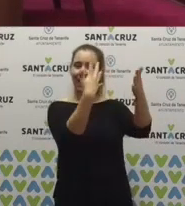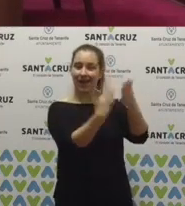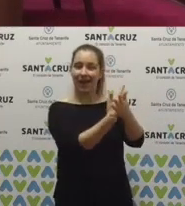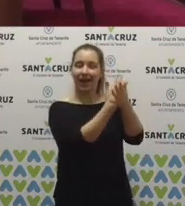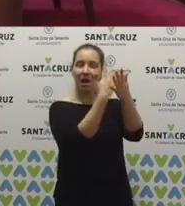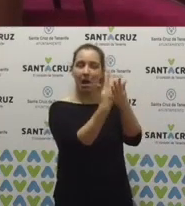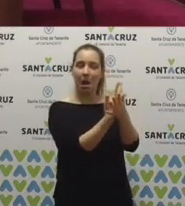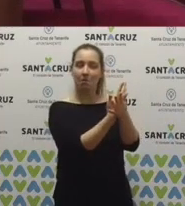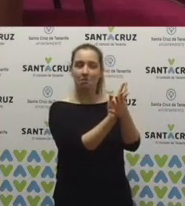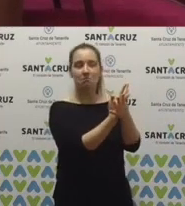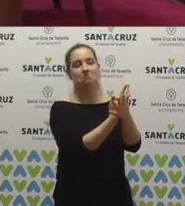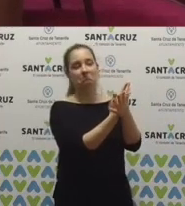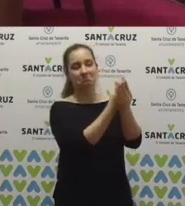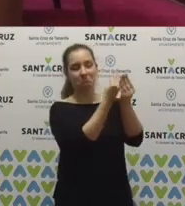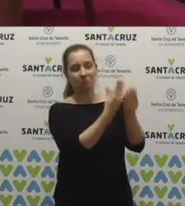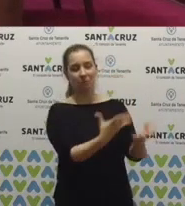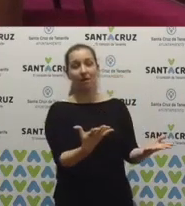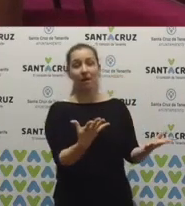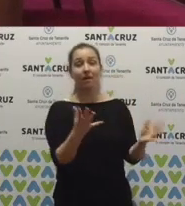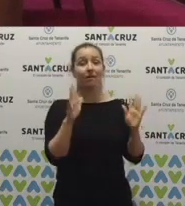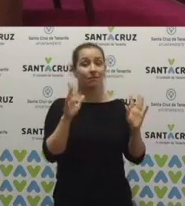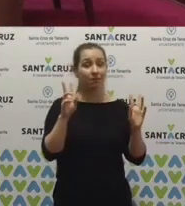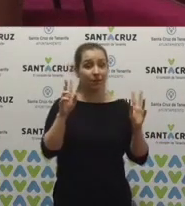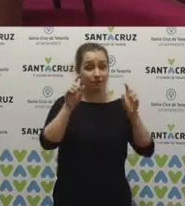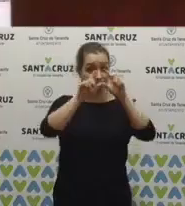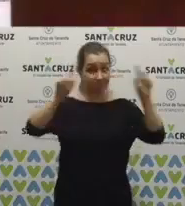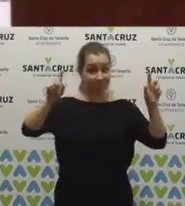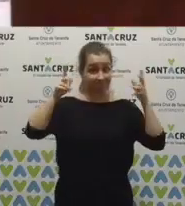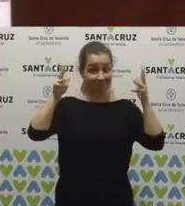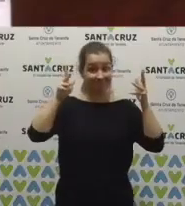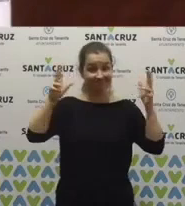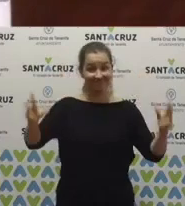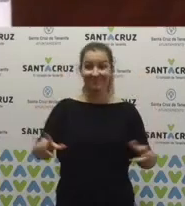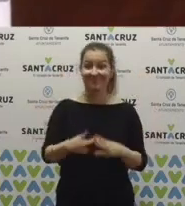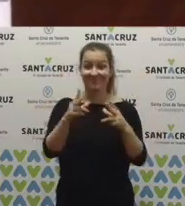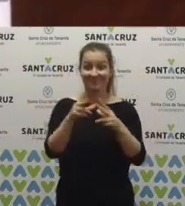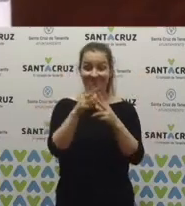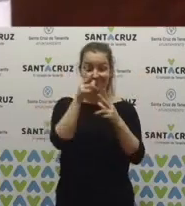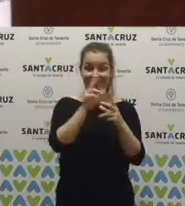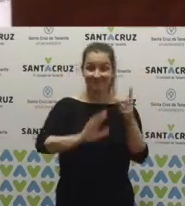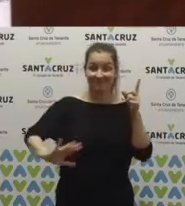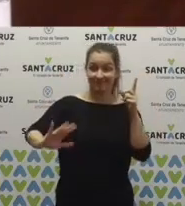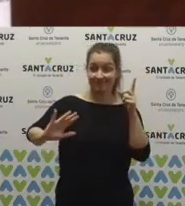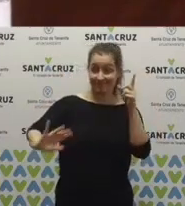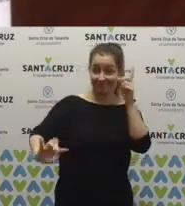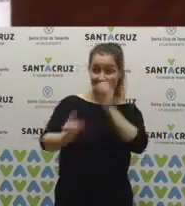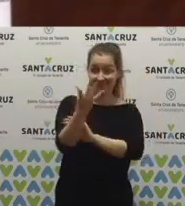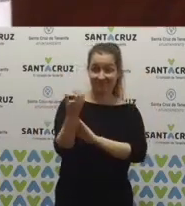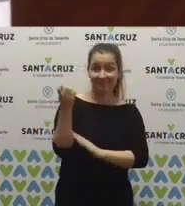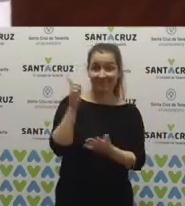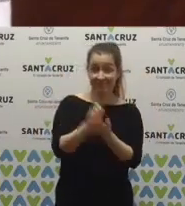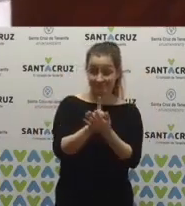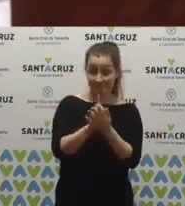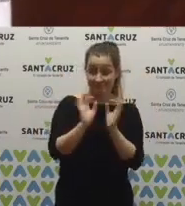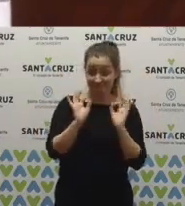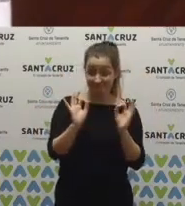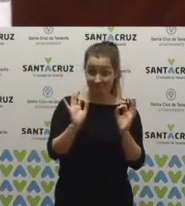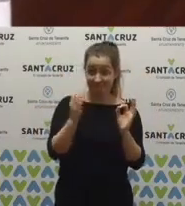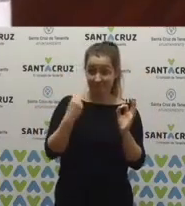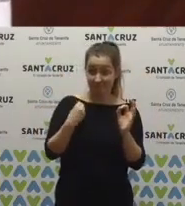una institución como el consejo social o recurrir una institución como el consejo social como herramienta de participación